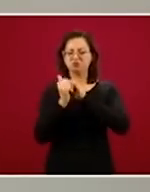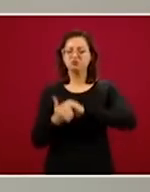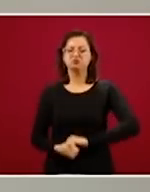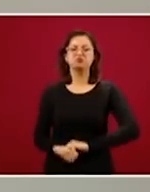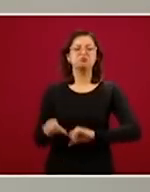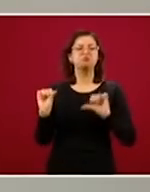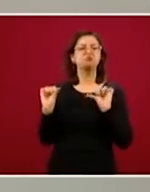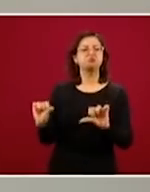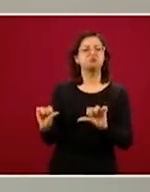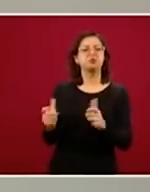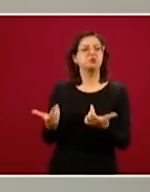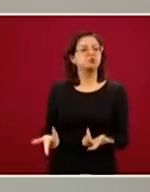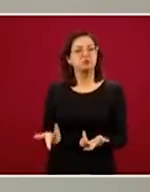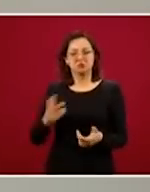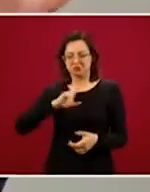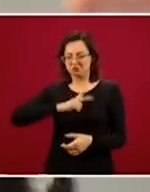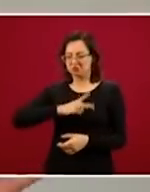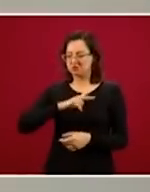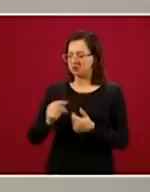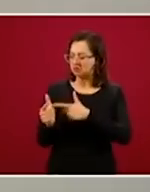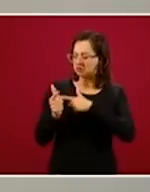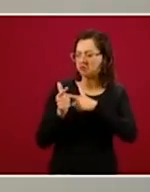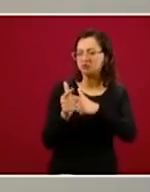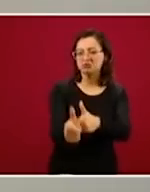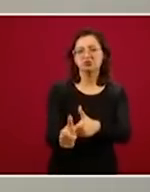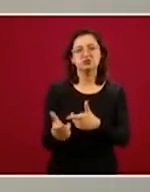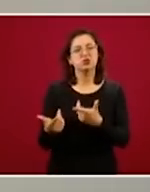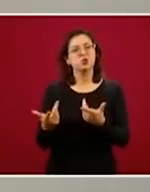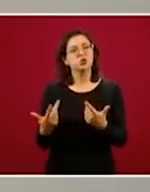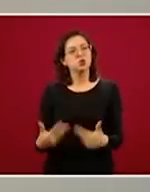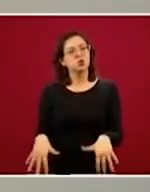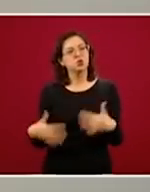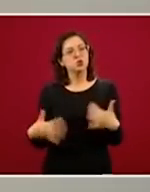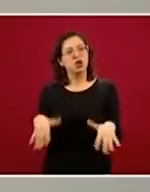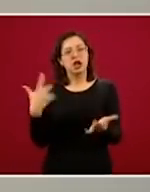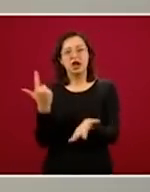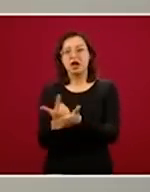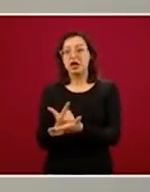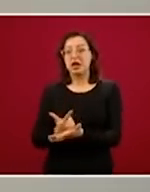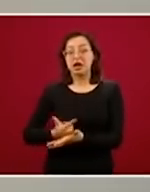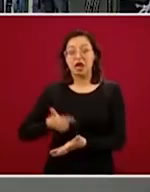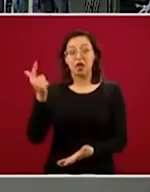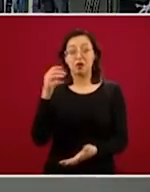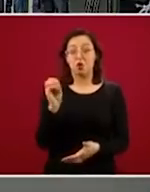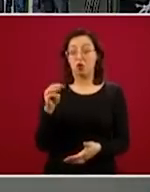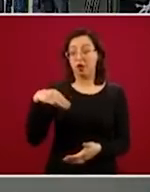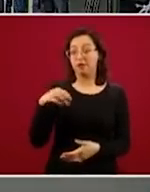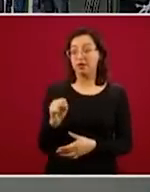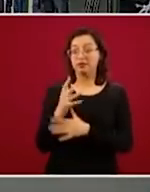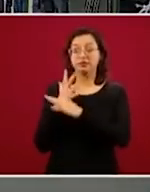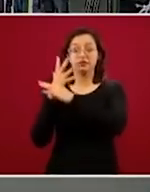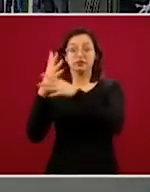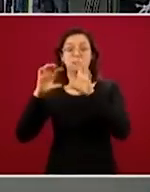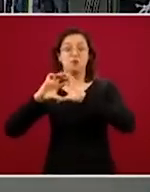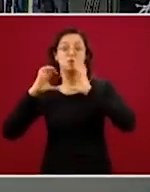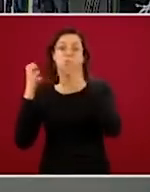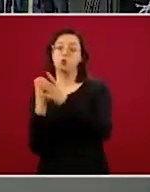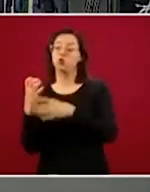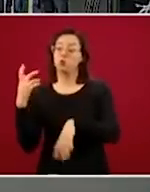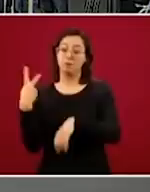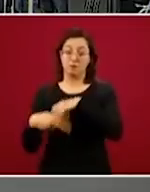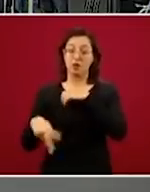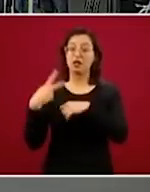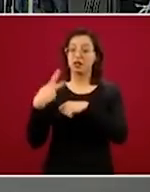de naciones unidas no sólo por su rama especializada en salud lado ms y contribuir a